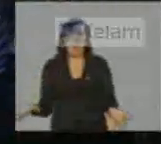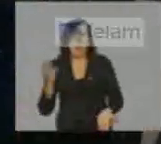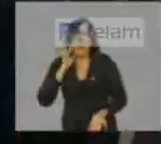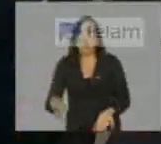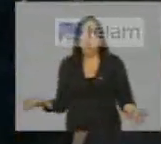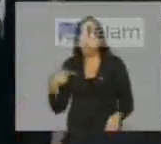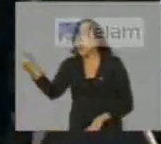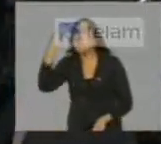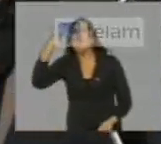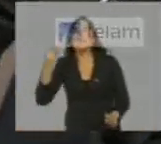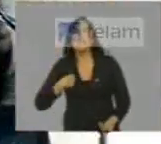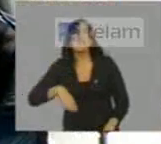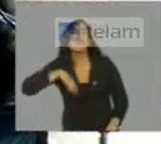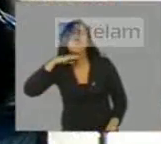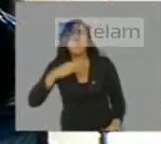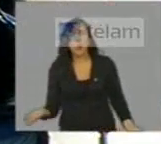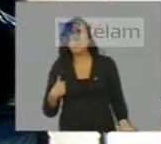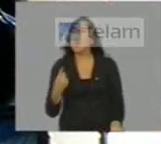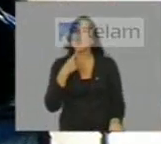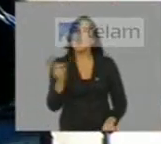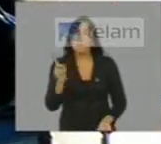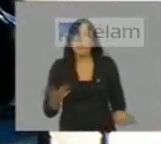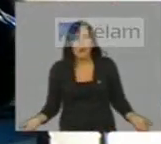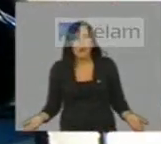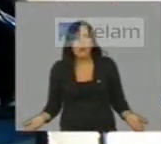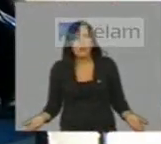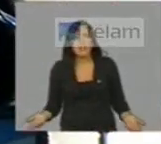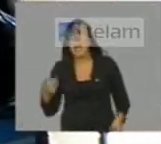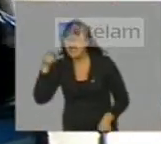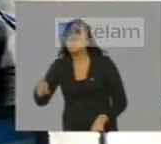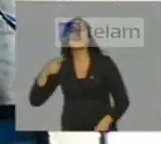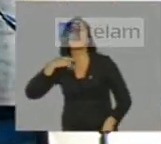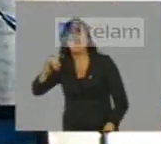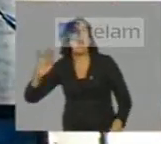que soy estúpida, que no me doy cuenta, y esto atraviesa a todos.